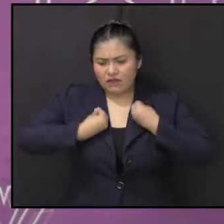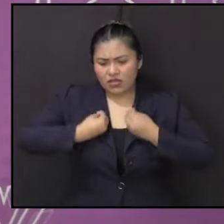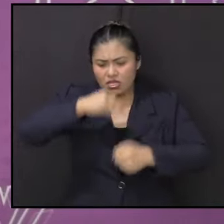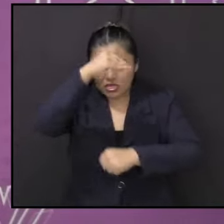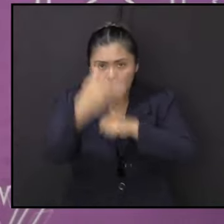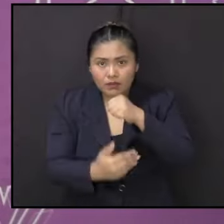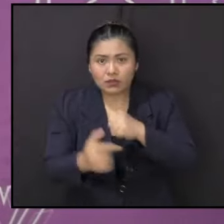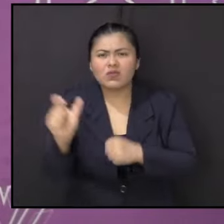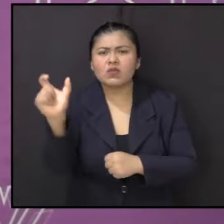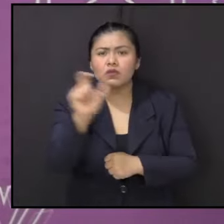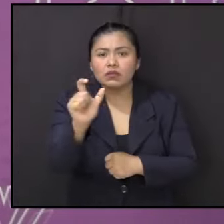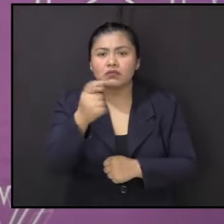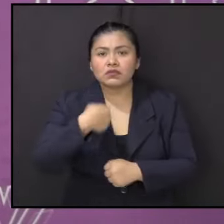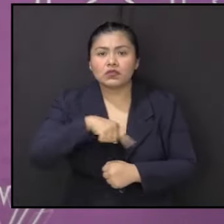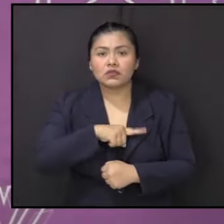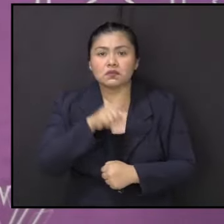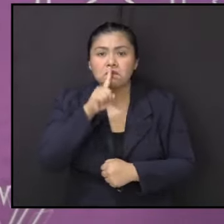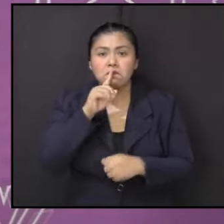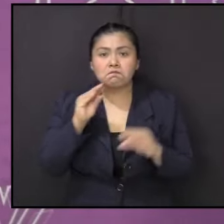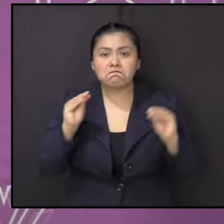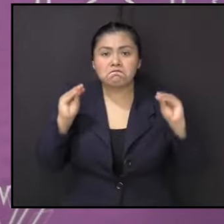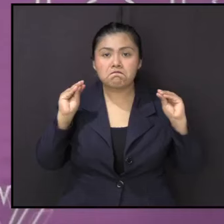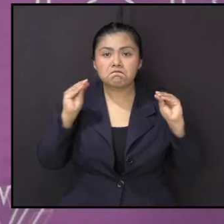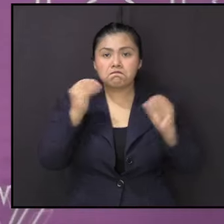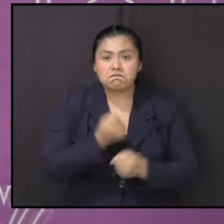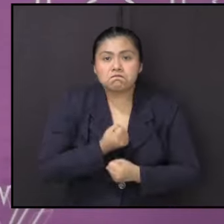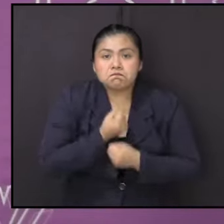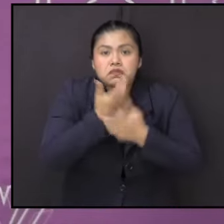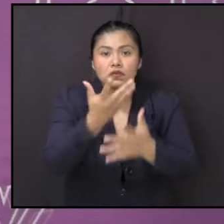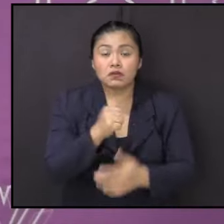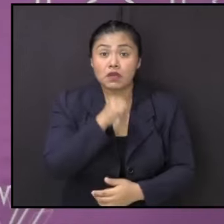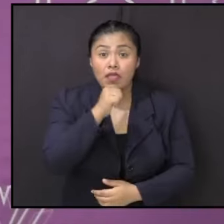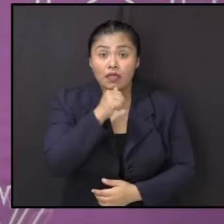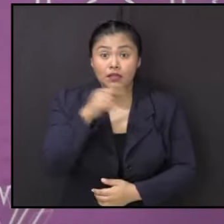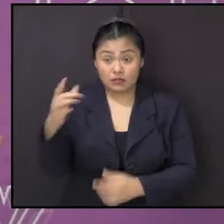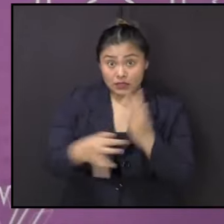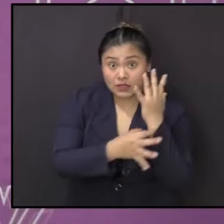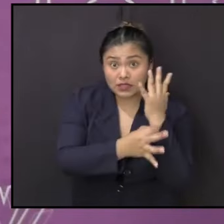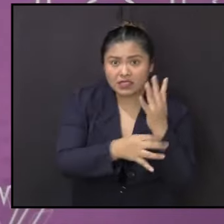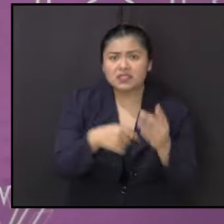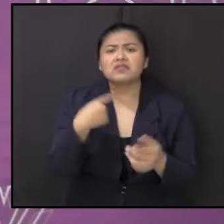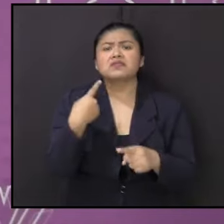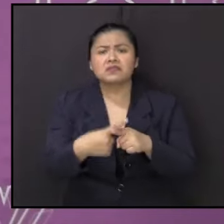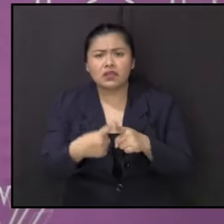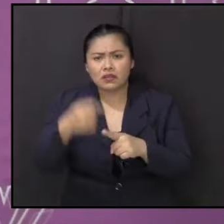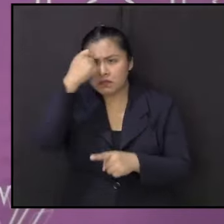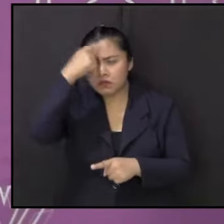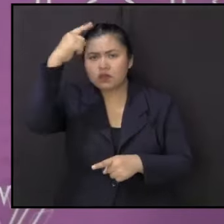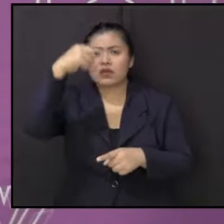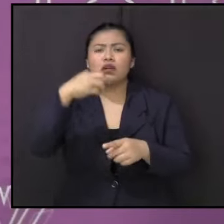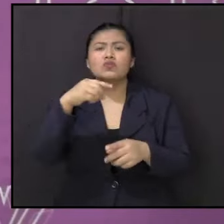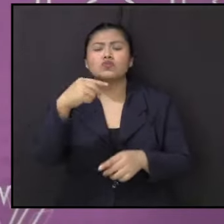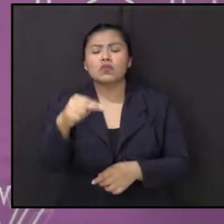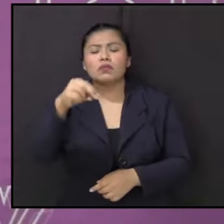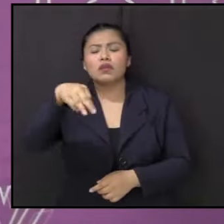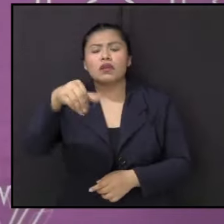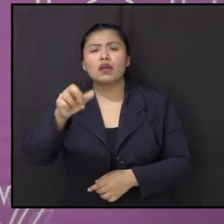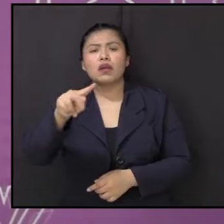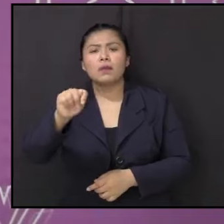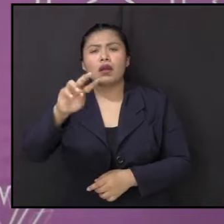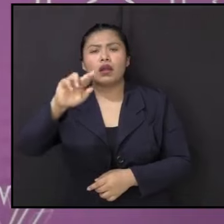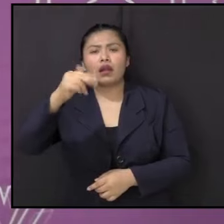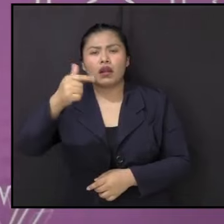realmente importa. Y con estas palabras de Martin Luther King quiero presentarme. Yo soy Xochitl Arbezú Lago, candidata a la Diputación